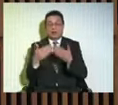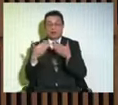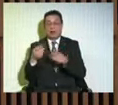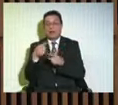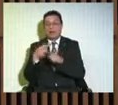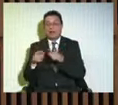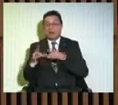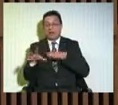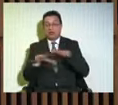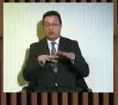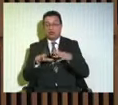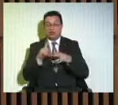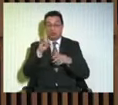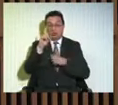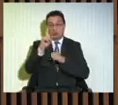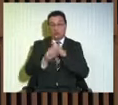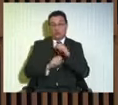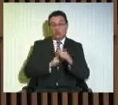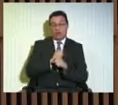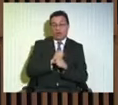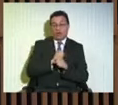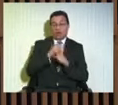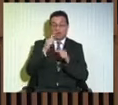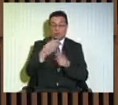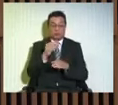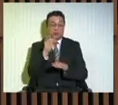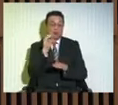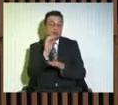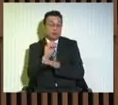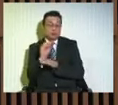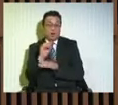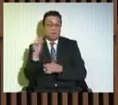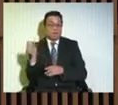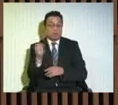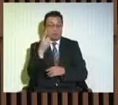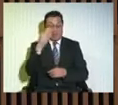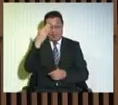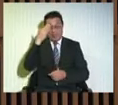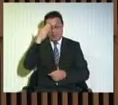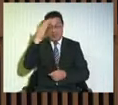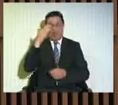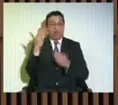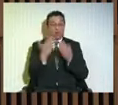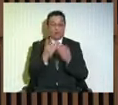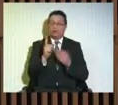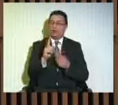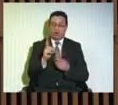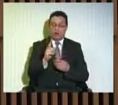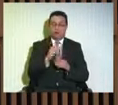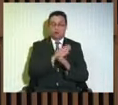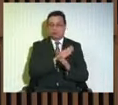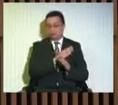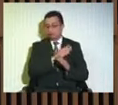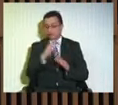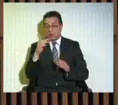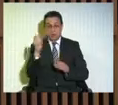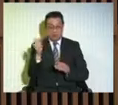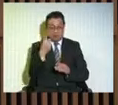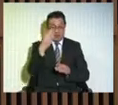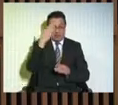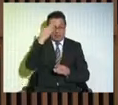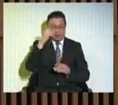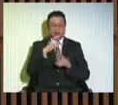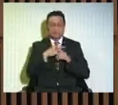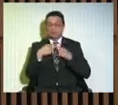distintos elementos durante el año, llegar con la comida los primeros días de clase. No, todo el primer día de clase, y esa es la